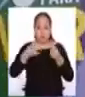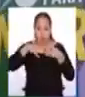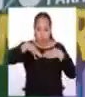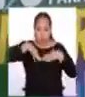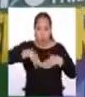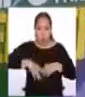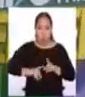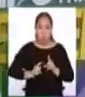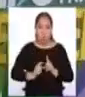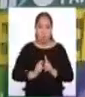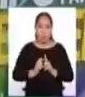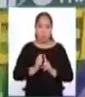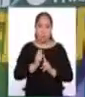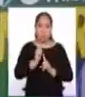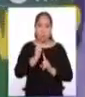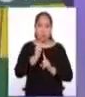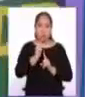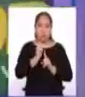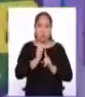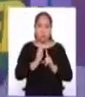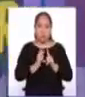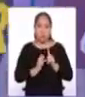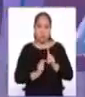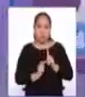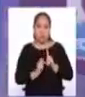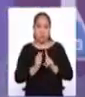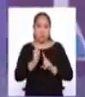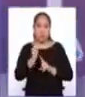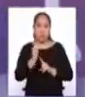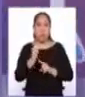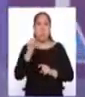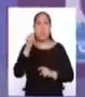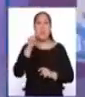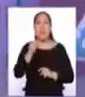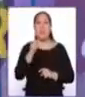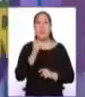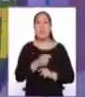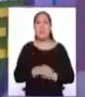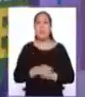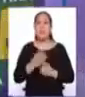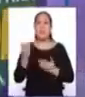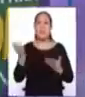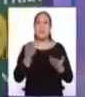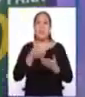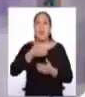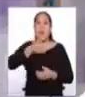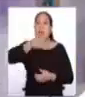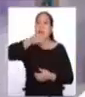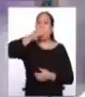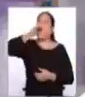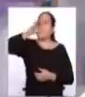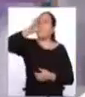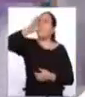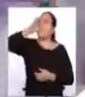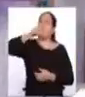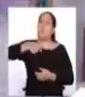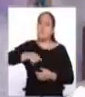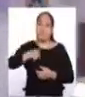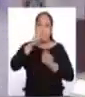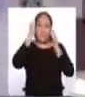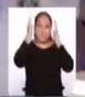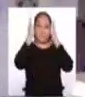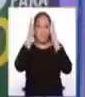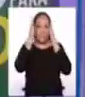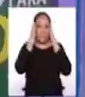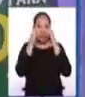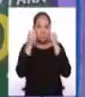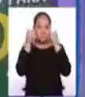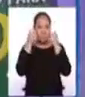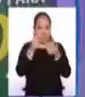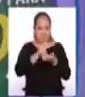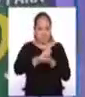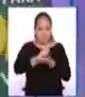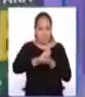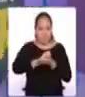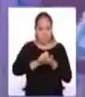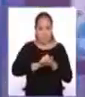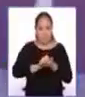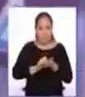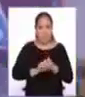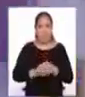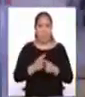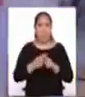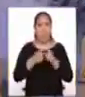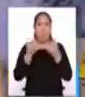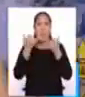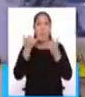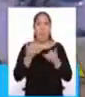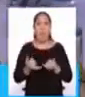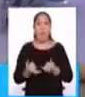temperatura corporal. Y para eso debes beber el agua que has traído en tu tomasote. Exacto. Has estado atento, Isaac, y qué bueno que hayas tomado apuntes. Pero